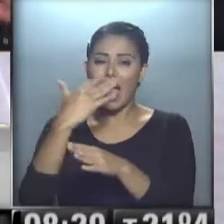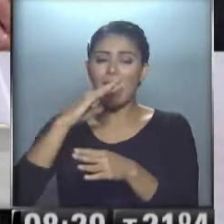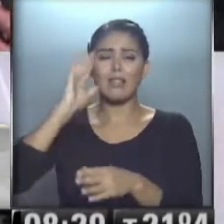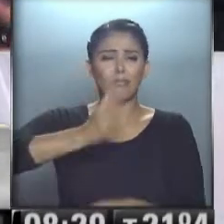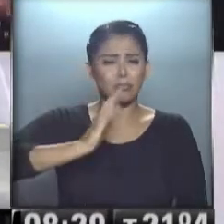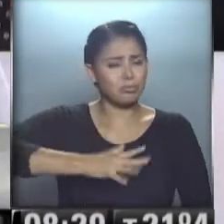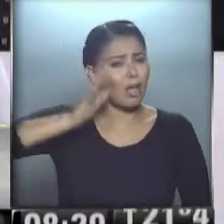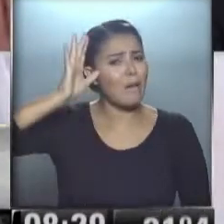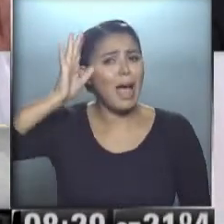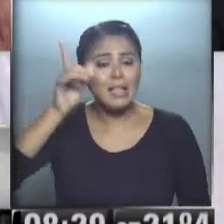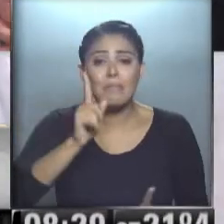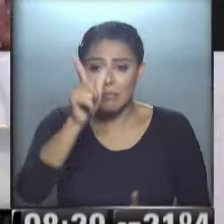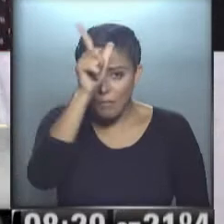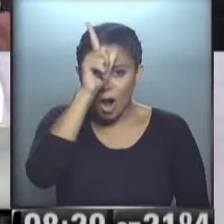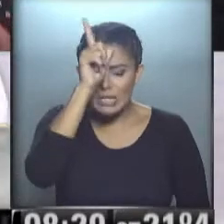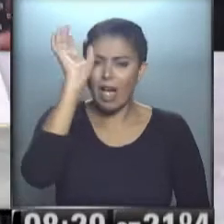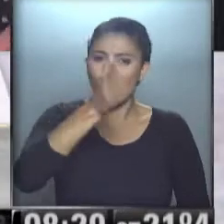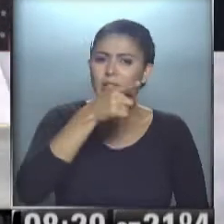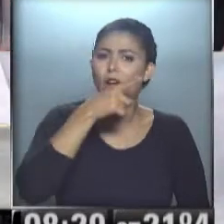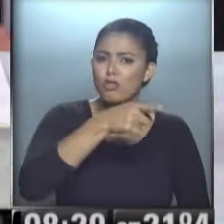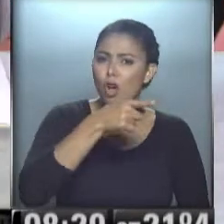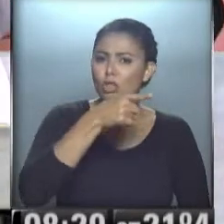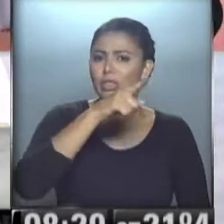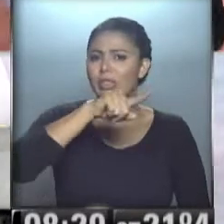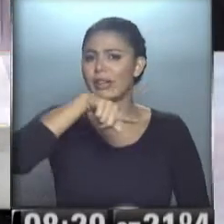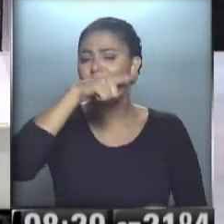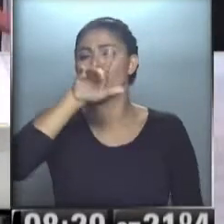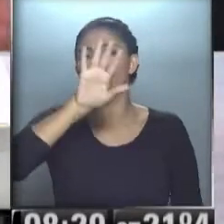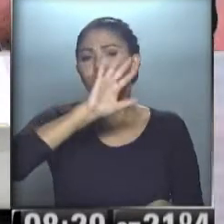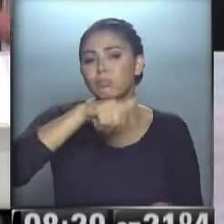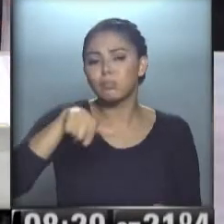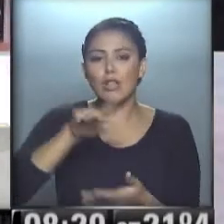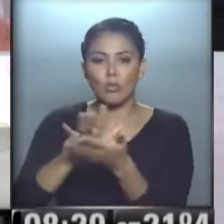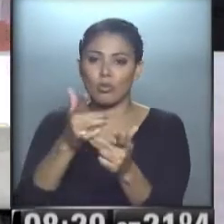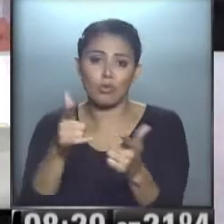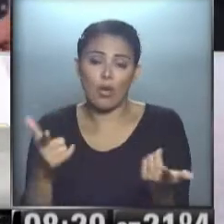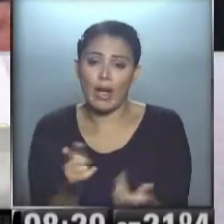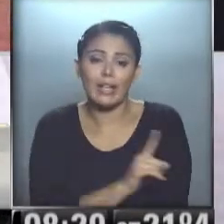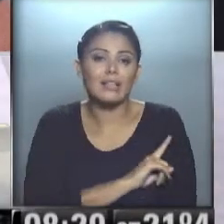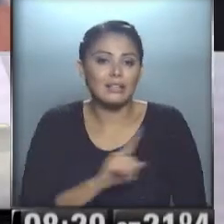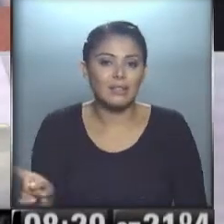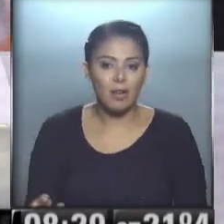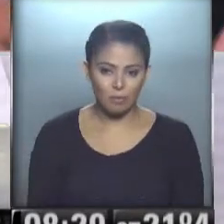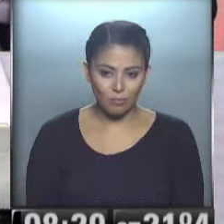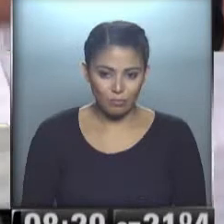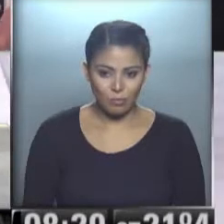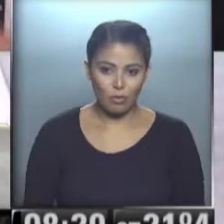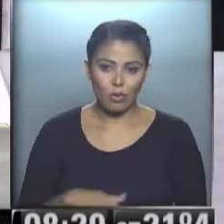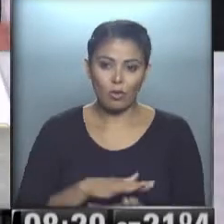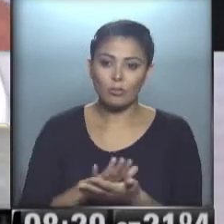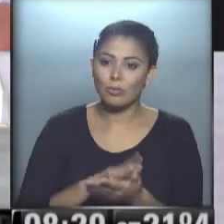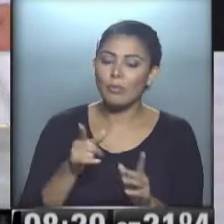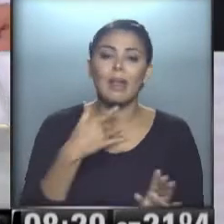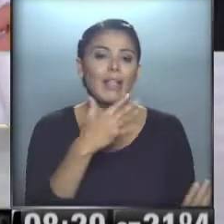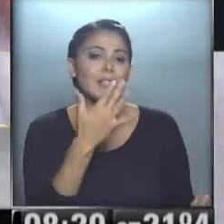generada desde las propias fuerzas policiales no era la solución mucho menos el tema de la solución por los problemas